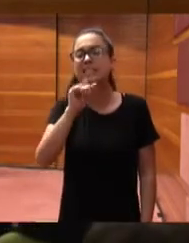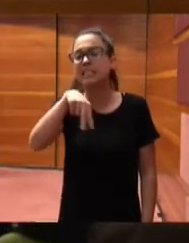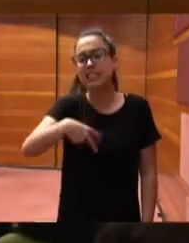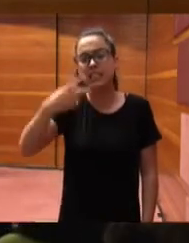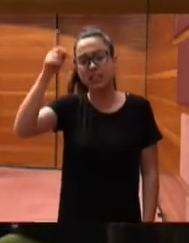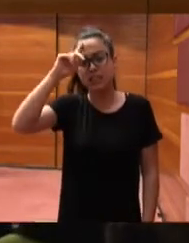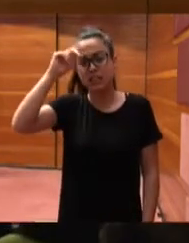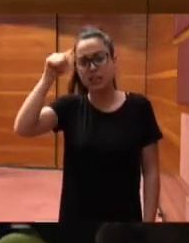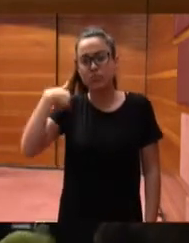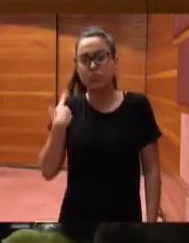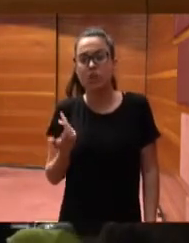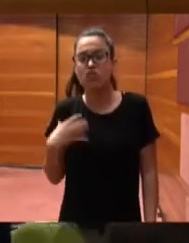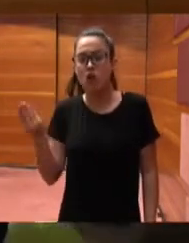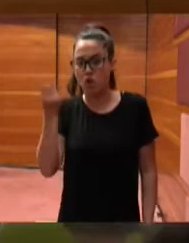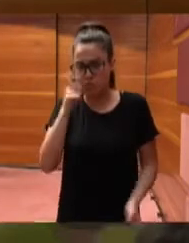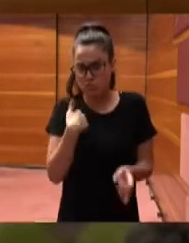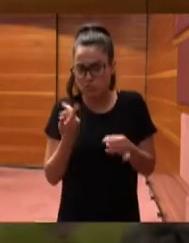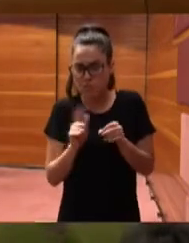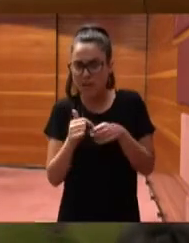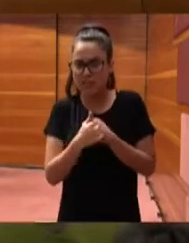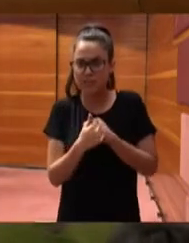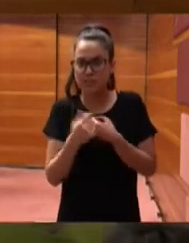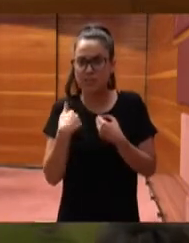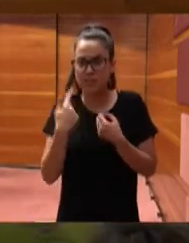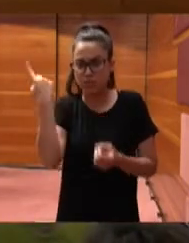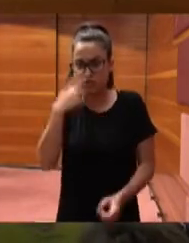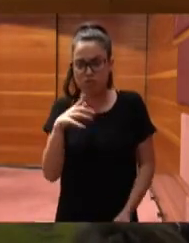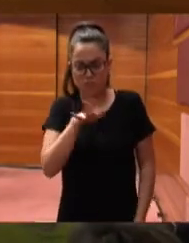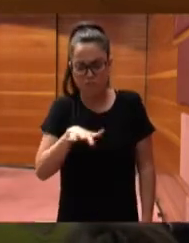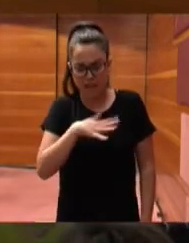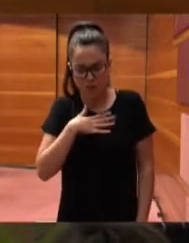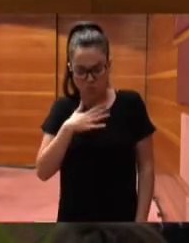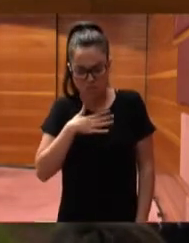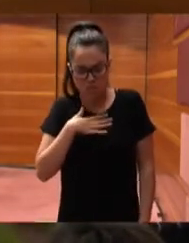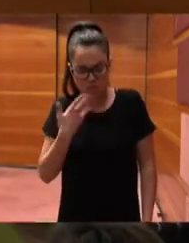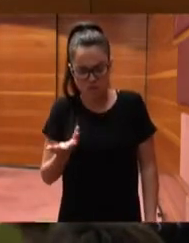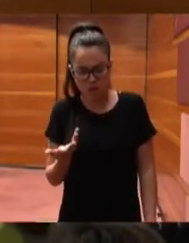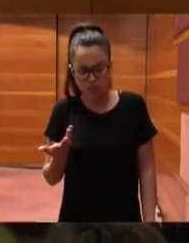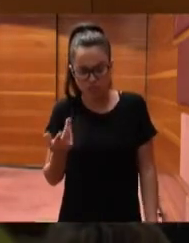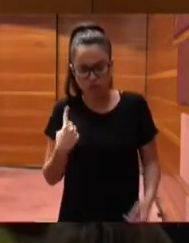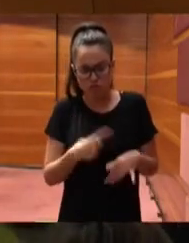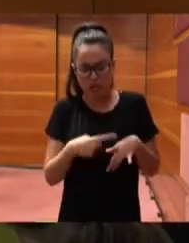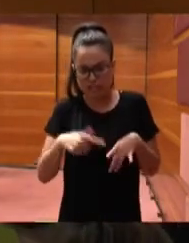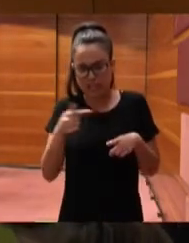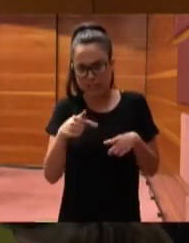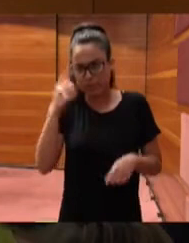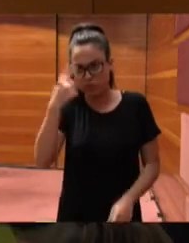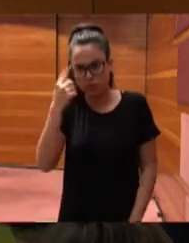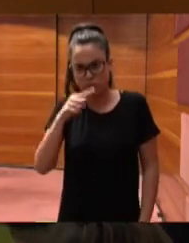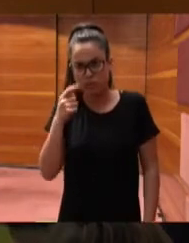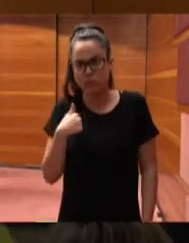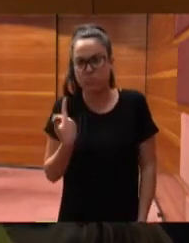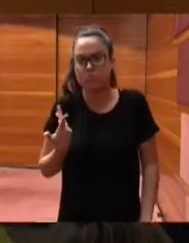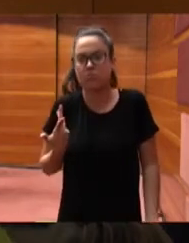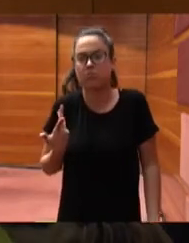Ahora, mira. Yo sé los problemas y las carencias de mi barrio, por eso sé lo que puedo pedir, pero yo realmente,